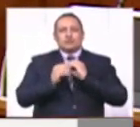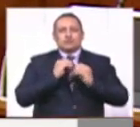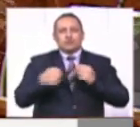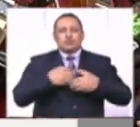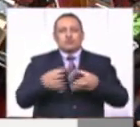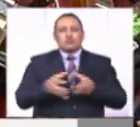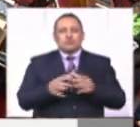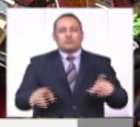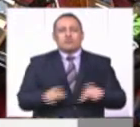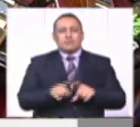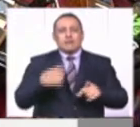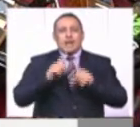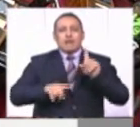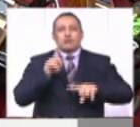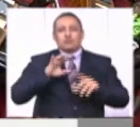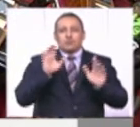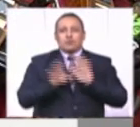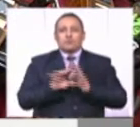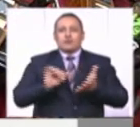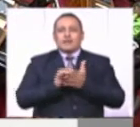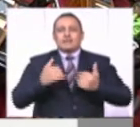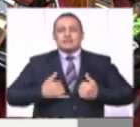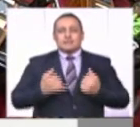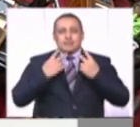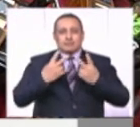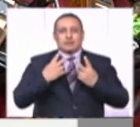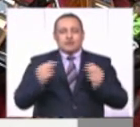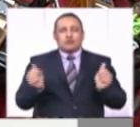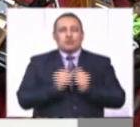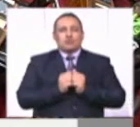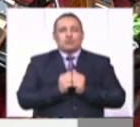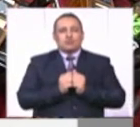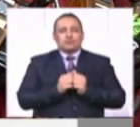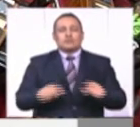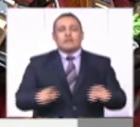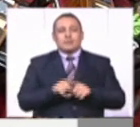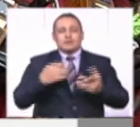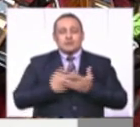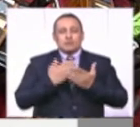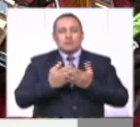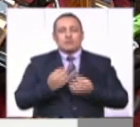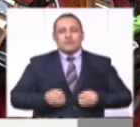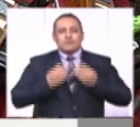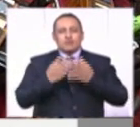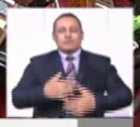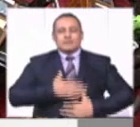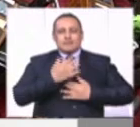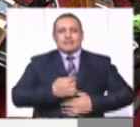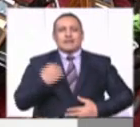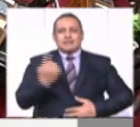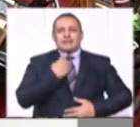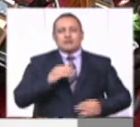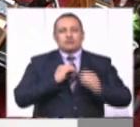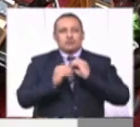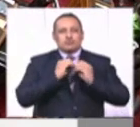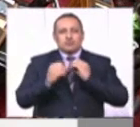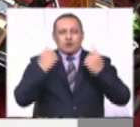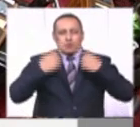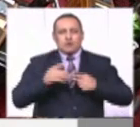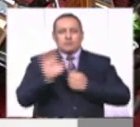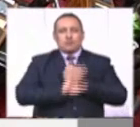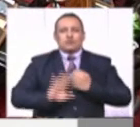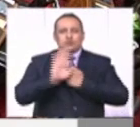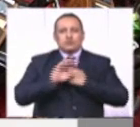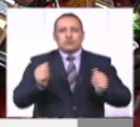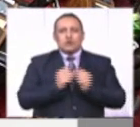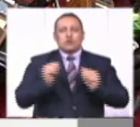sectores entre ellas por ejemplo te comento se encuentra que se propone declarar de interés nacional la recuperación conservación y protección